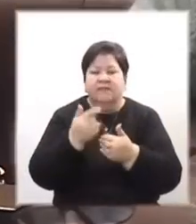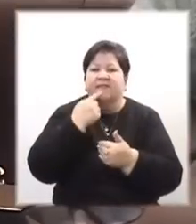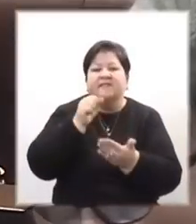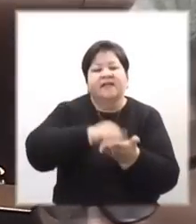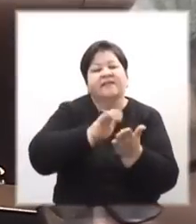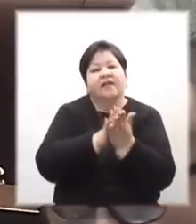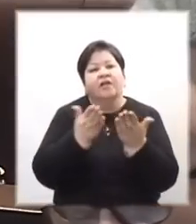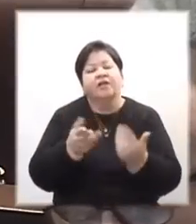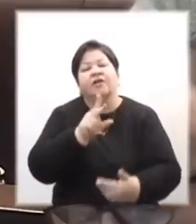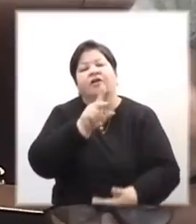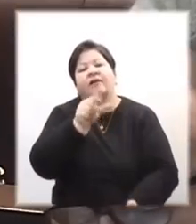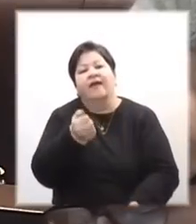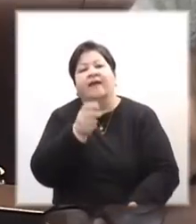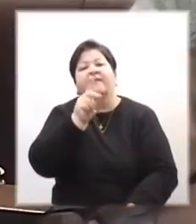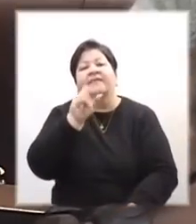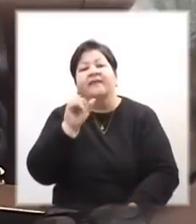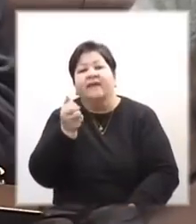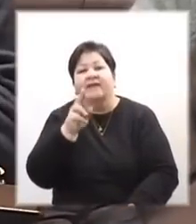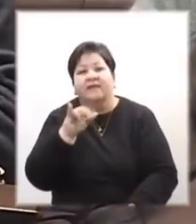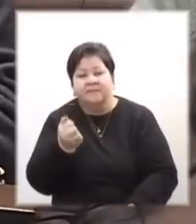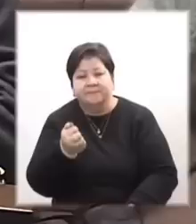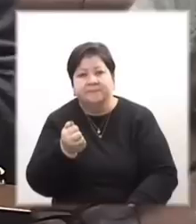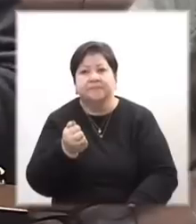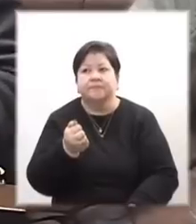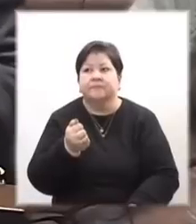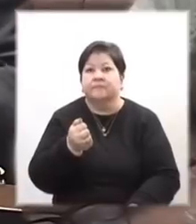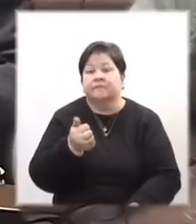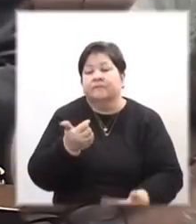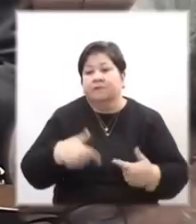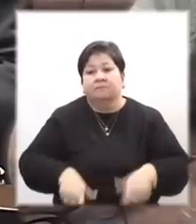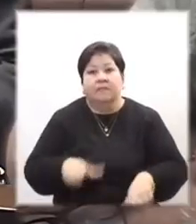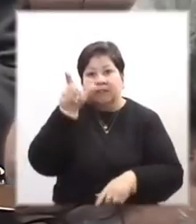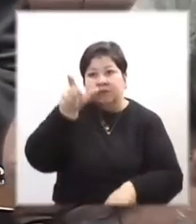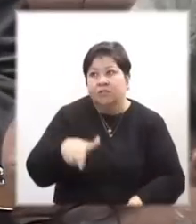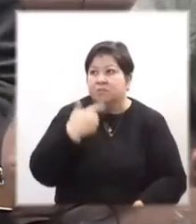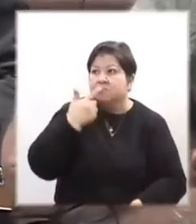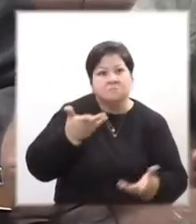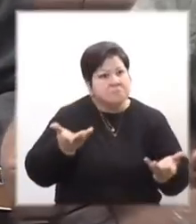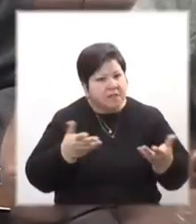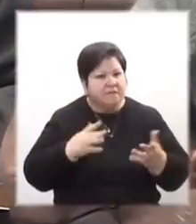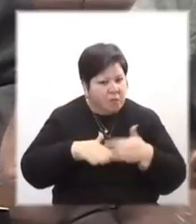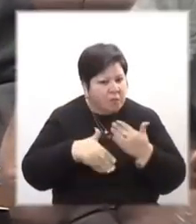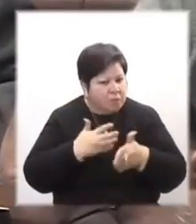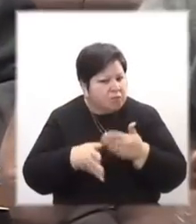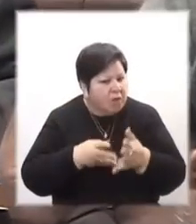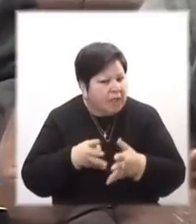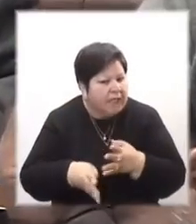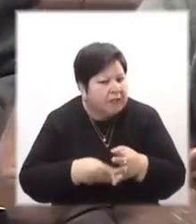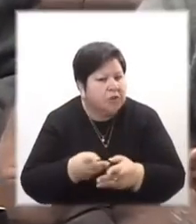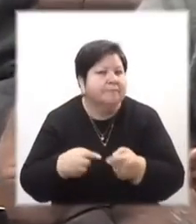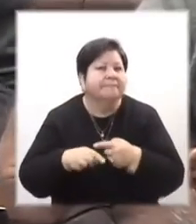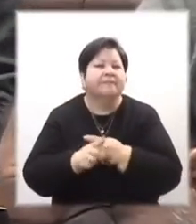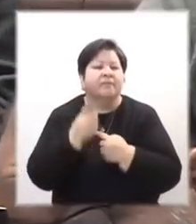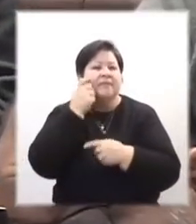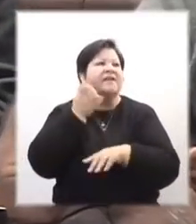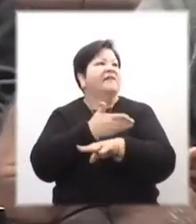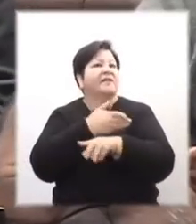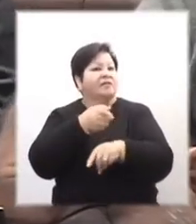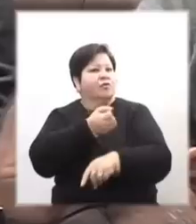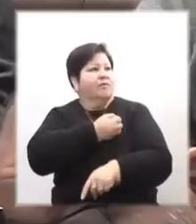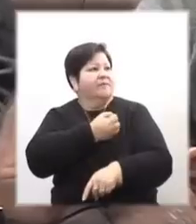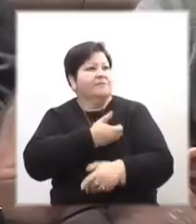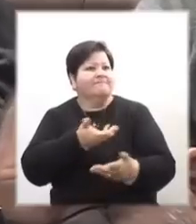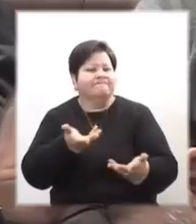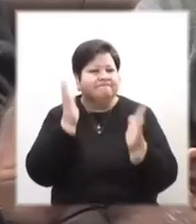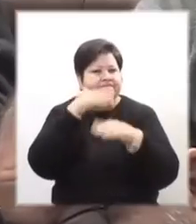Diaria. Igualmente, el ministro decía que el operativo viene funcionando, pero lamentablemente no podemos prever estos